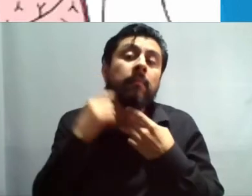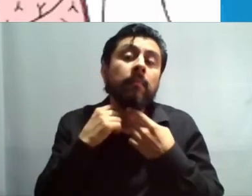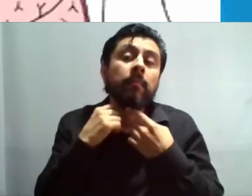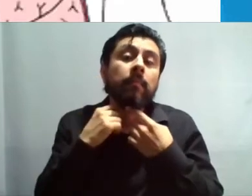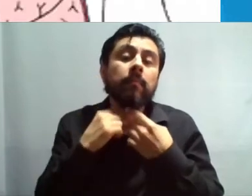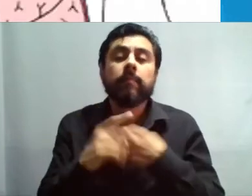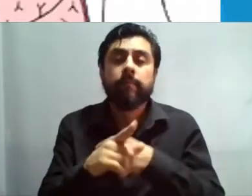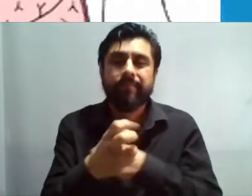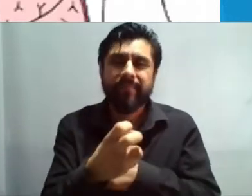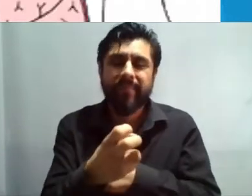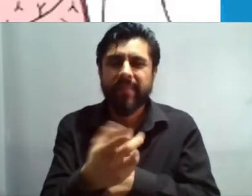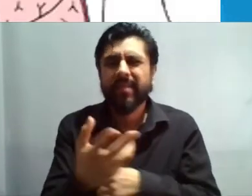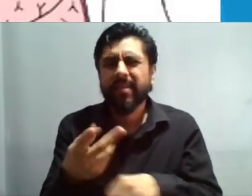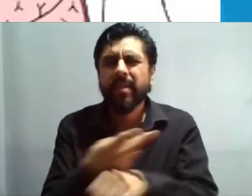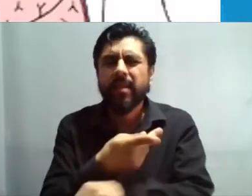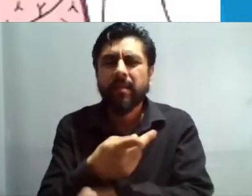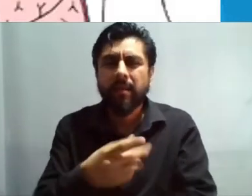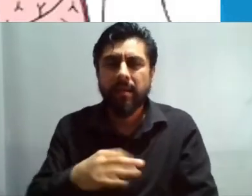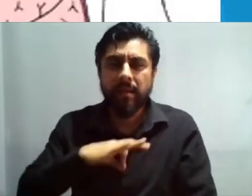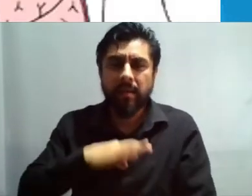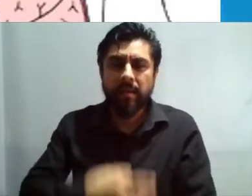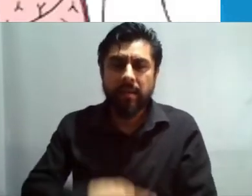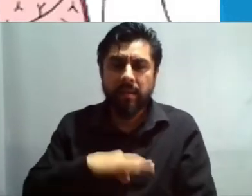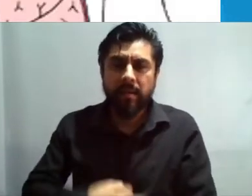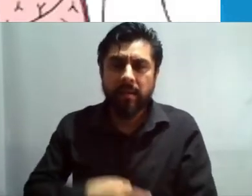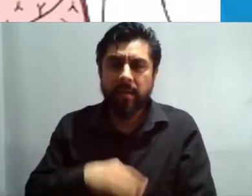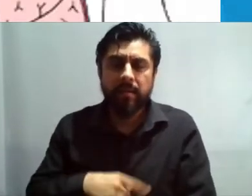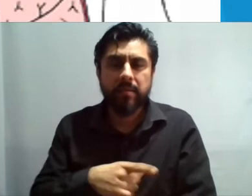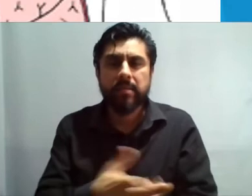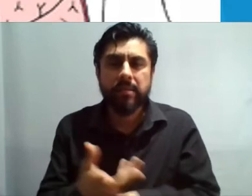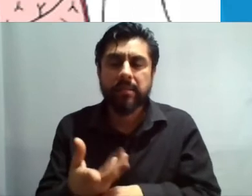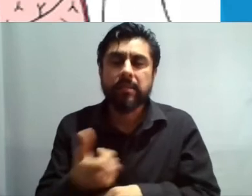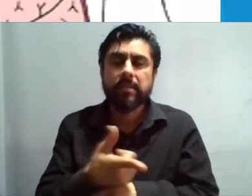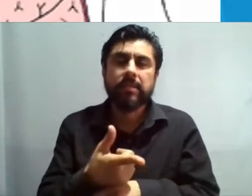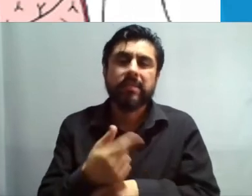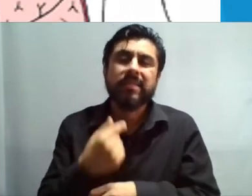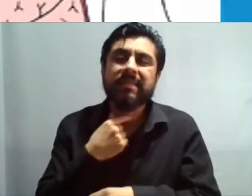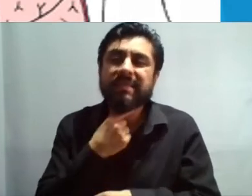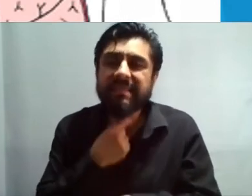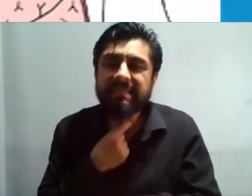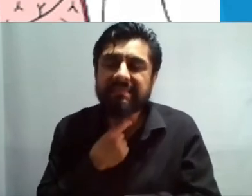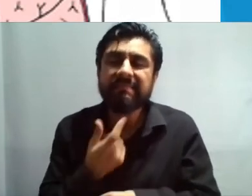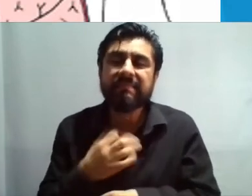las vías aéreas, gripes, faringitis, amigdalitis, cualquier tipo